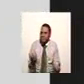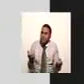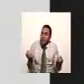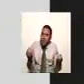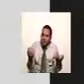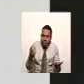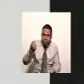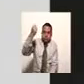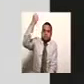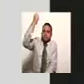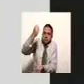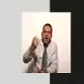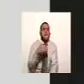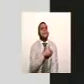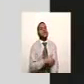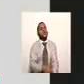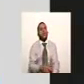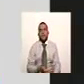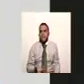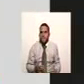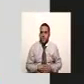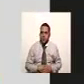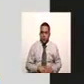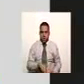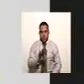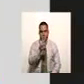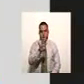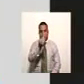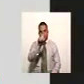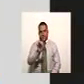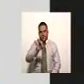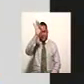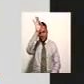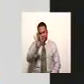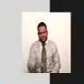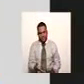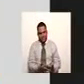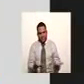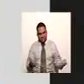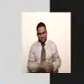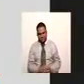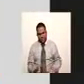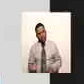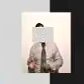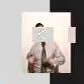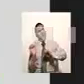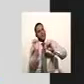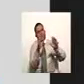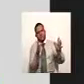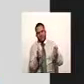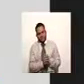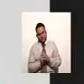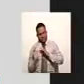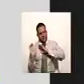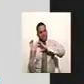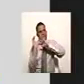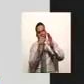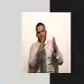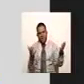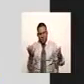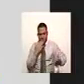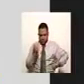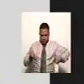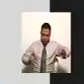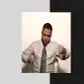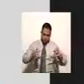si en un país donde el 46% de los bienes manufacturados se transportan por el sistema automotor